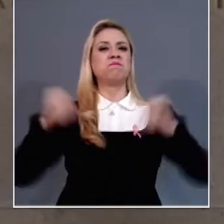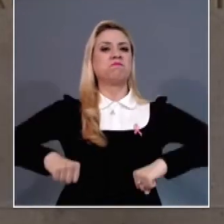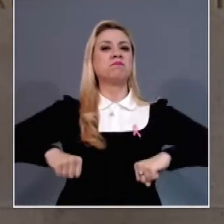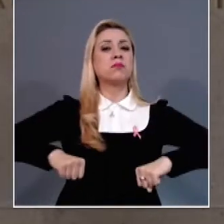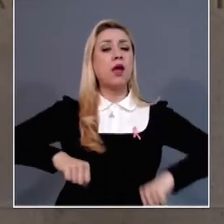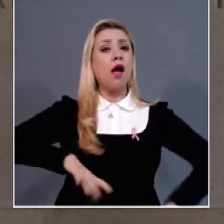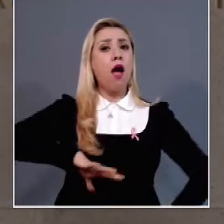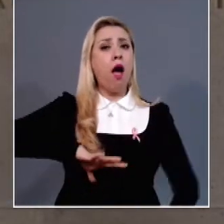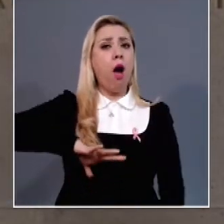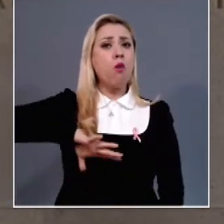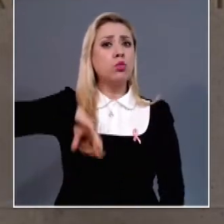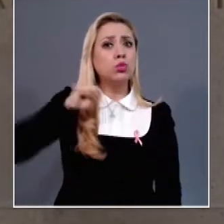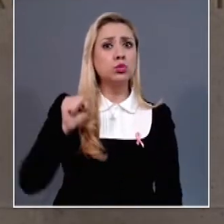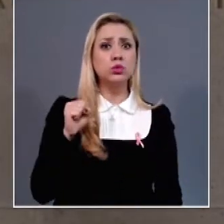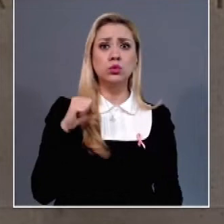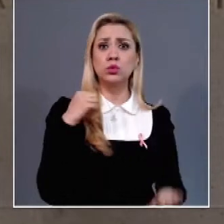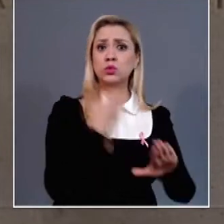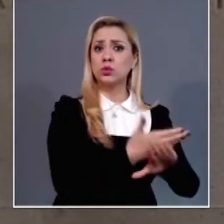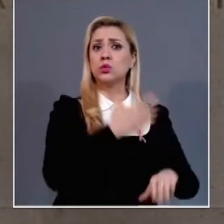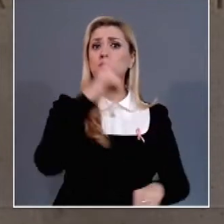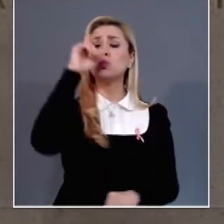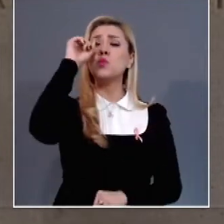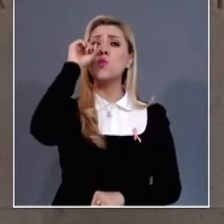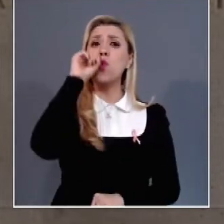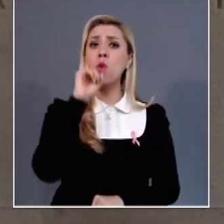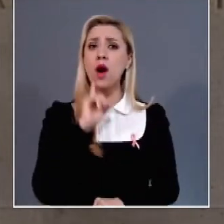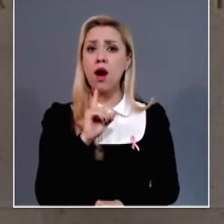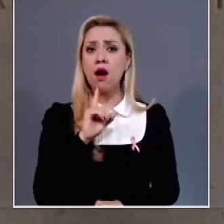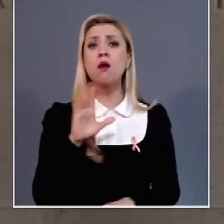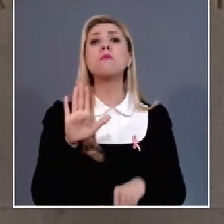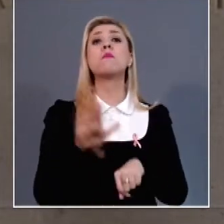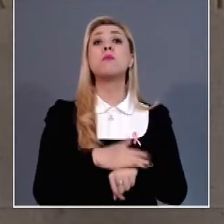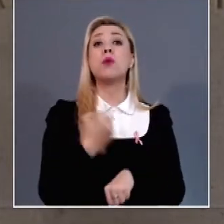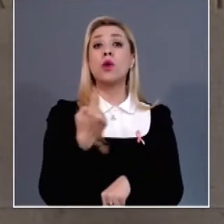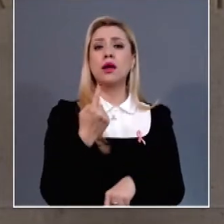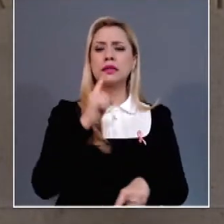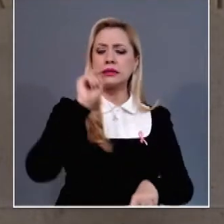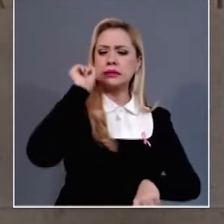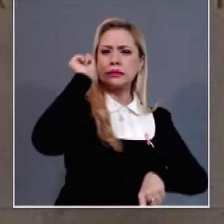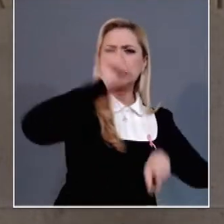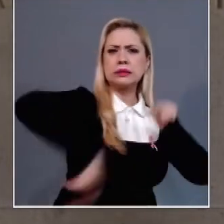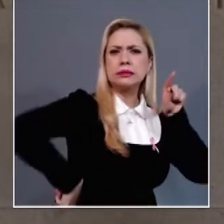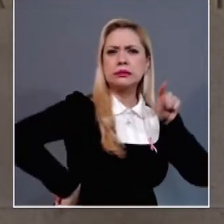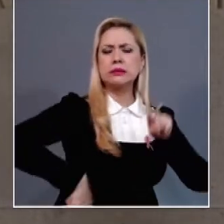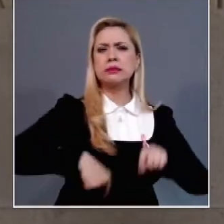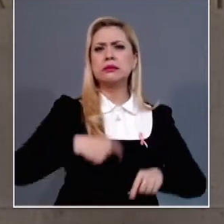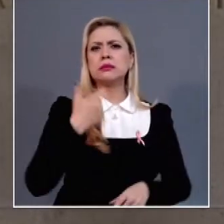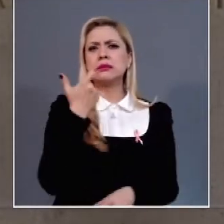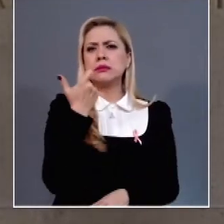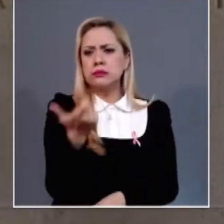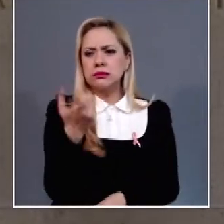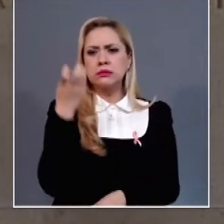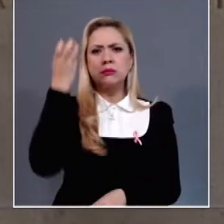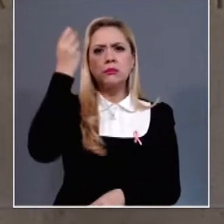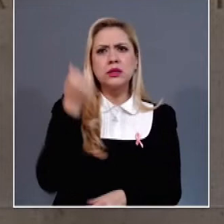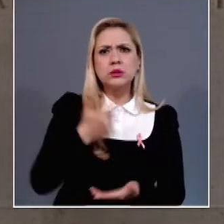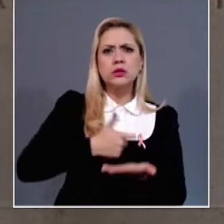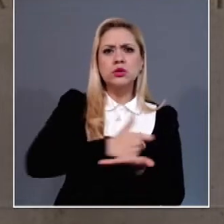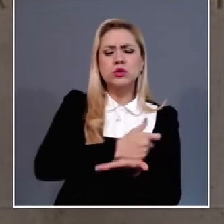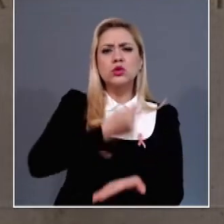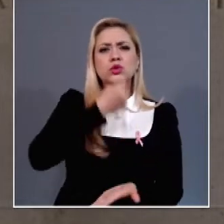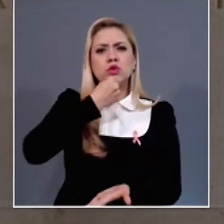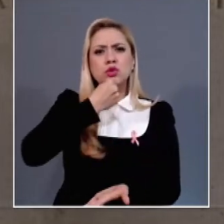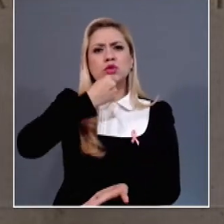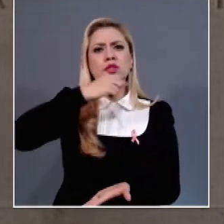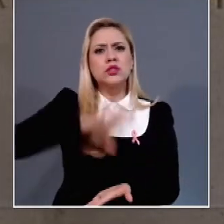las mujeres, las violenten a partir de dañarlas con los niños y las niñas. Por